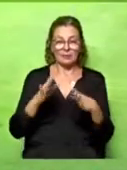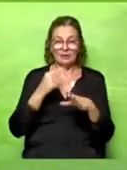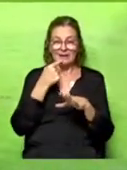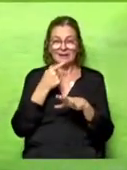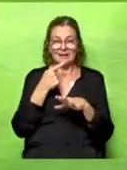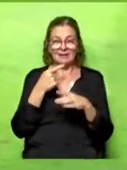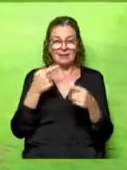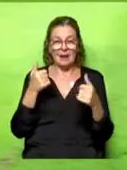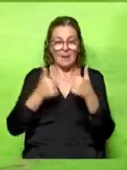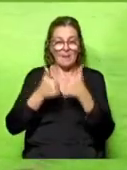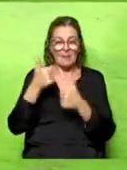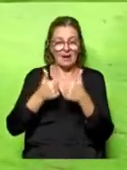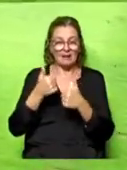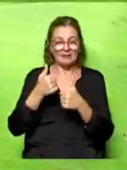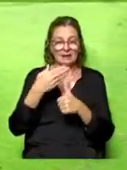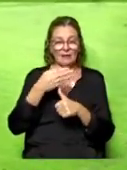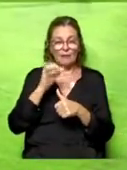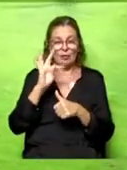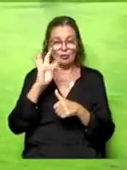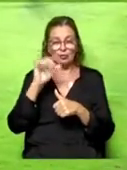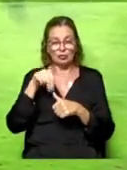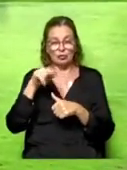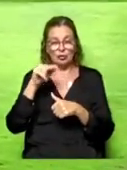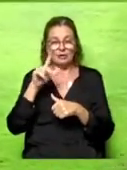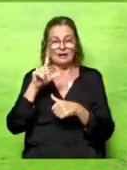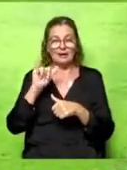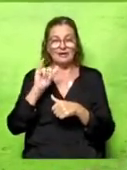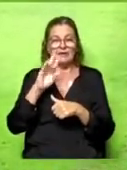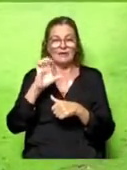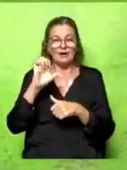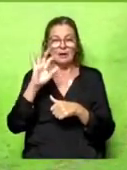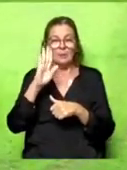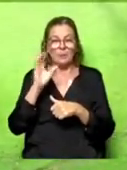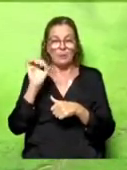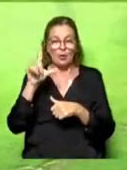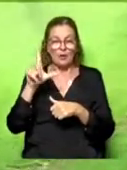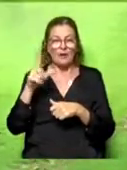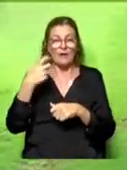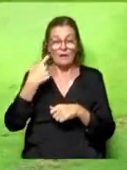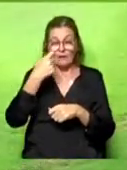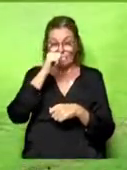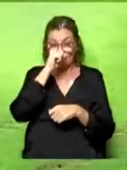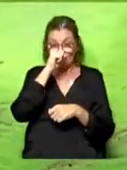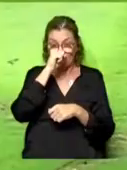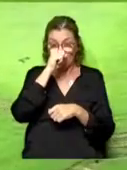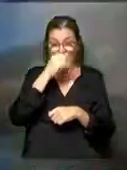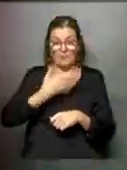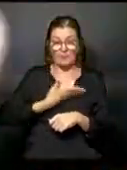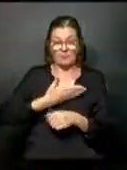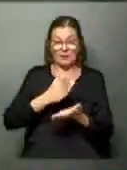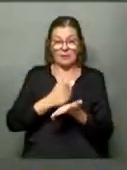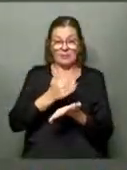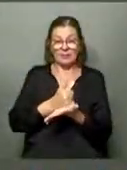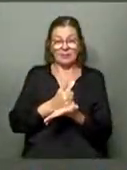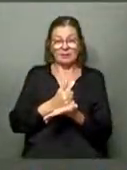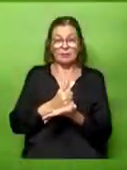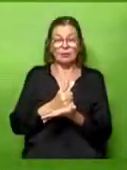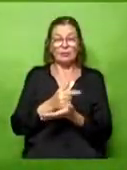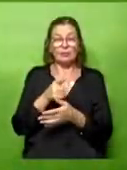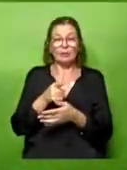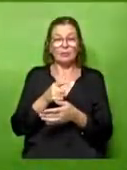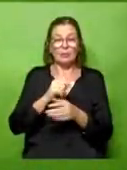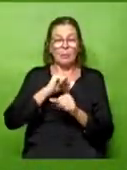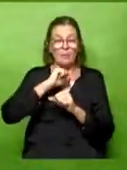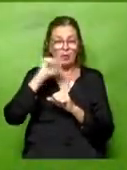el empate entre Boston River y Liverpool en el Campeonato Olímpico de Florida. 1-1, Luciano Rodríguez a los 10 minutos con una